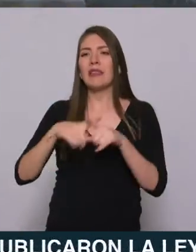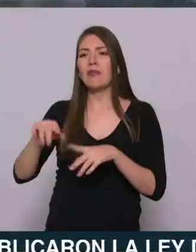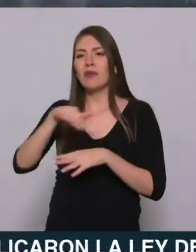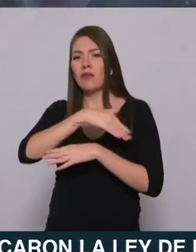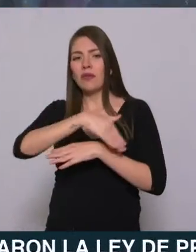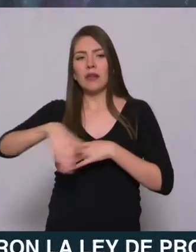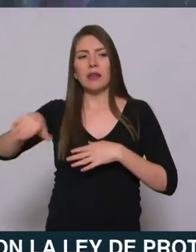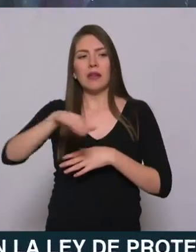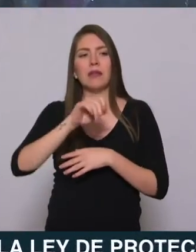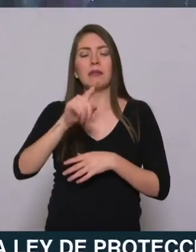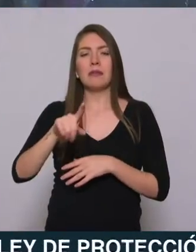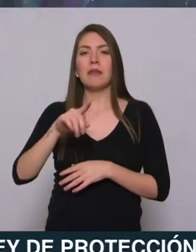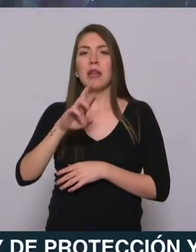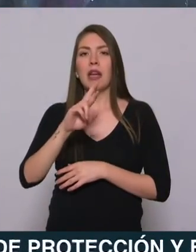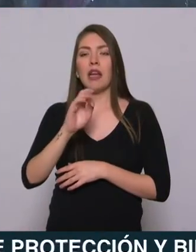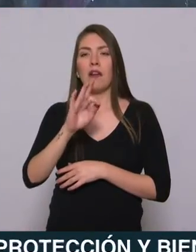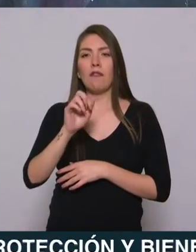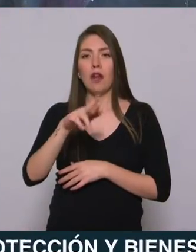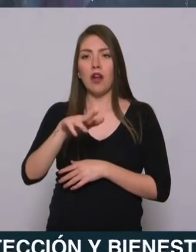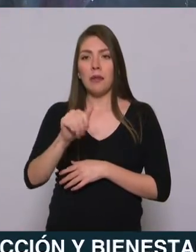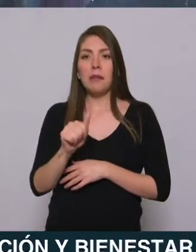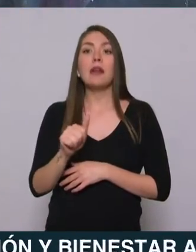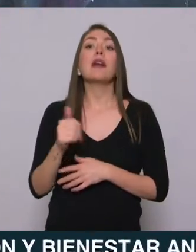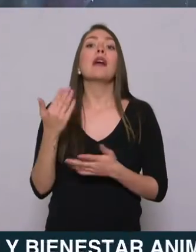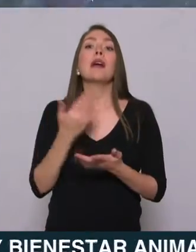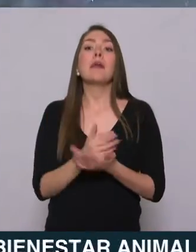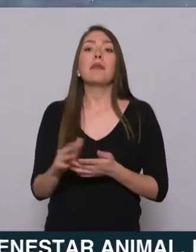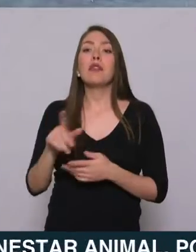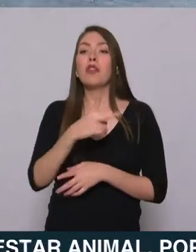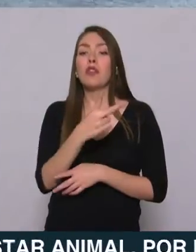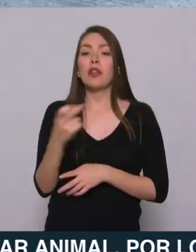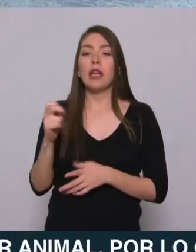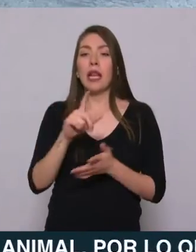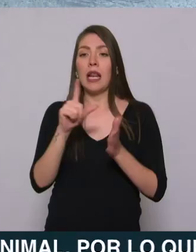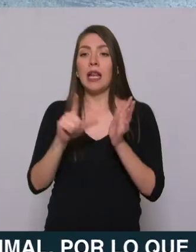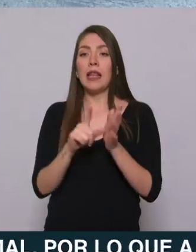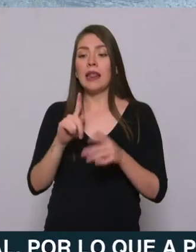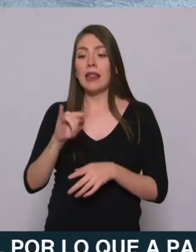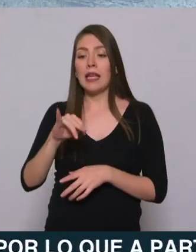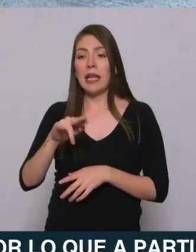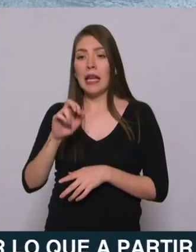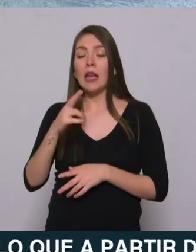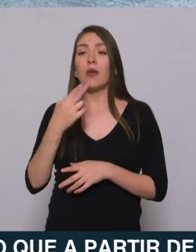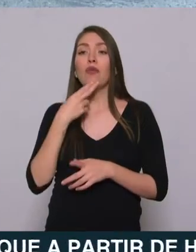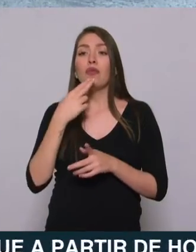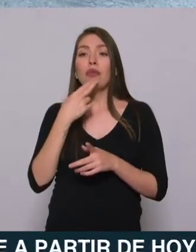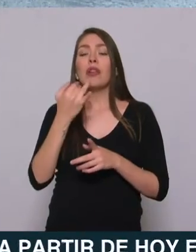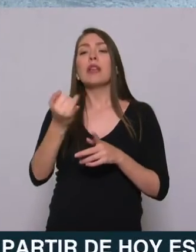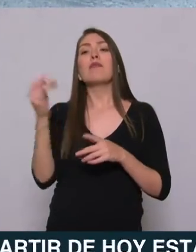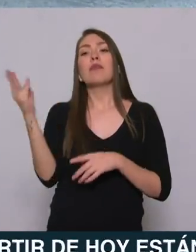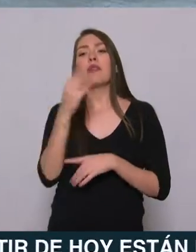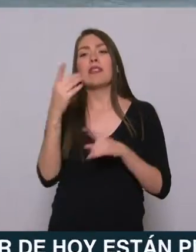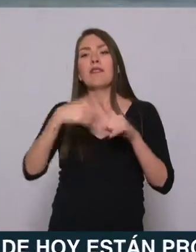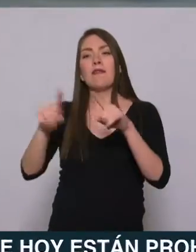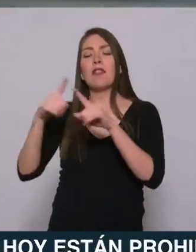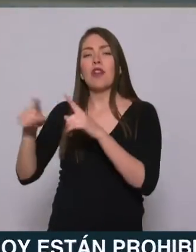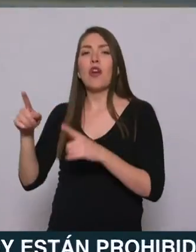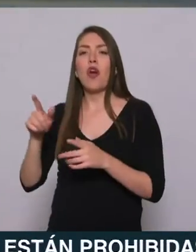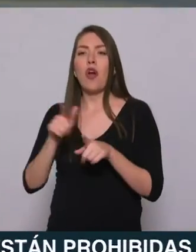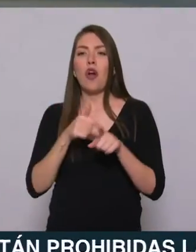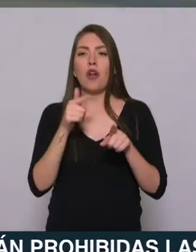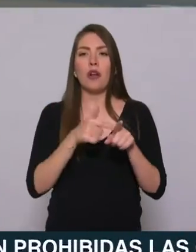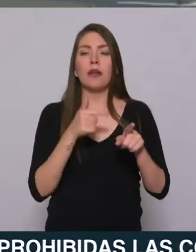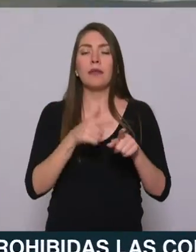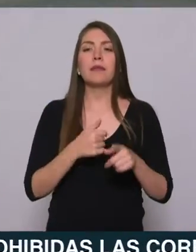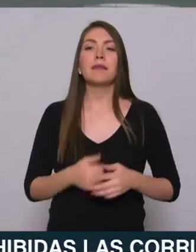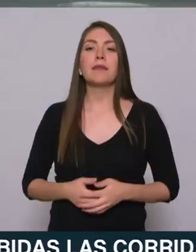marcha. Además, se ocuparon 200 litros de thinner y 100 de pintura en diferentes colores. Sobre Paseo de la Reforma, en meses